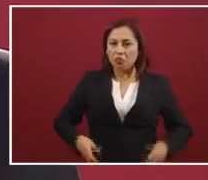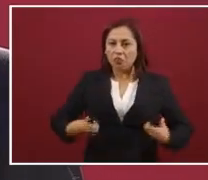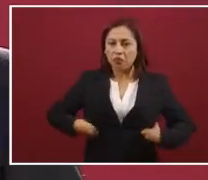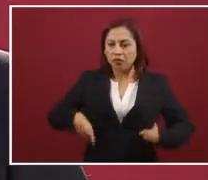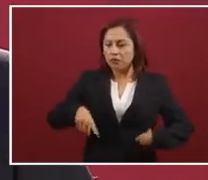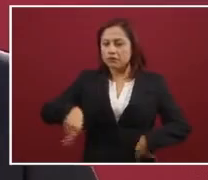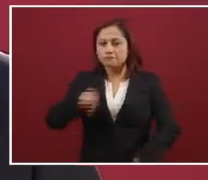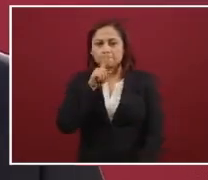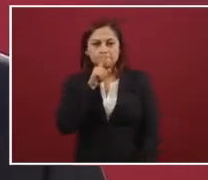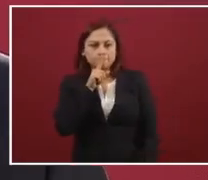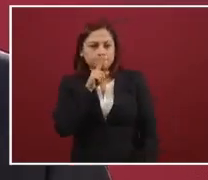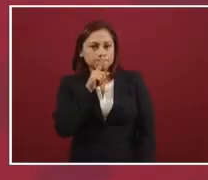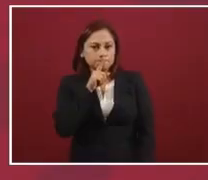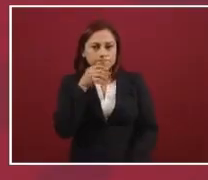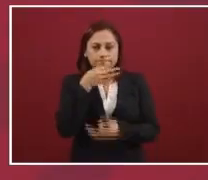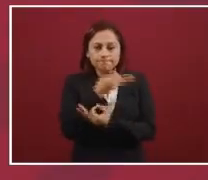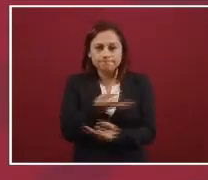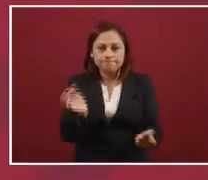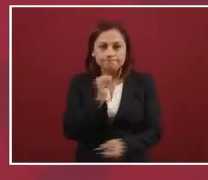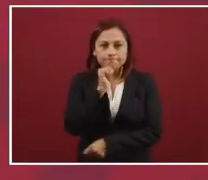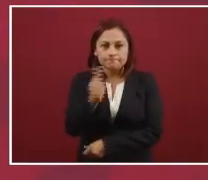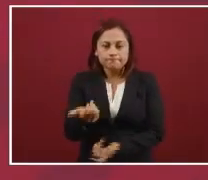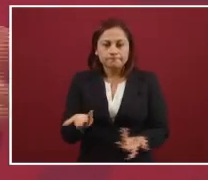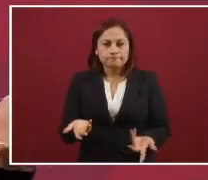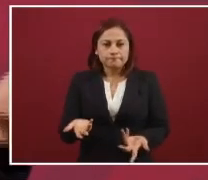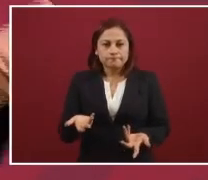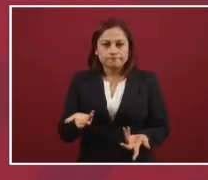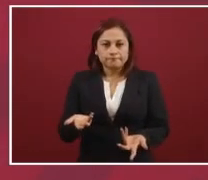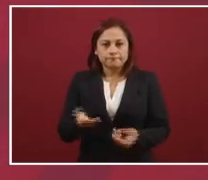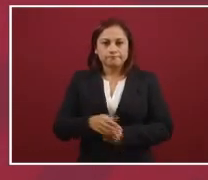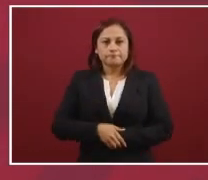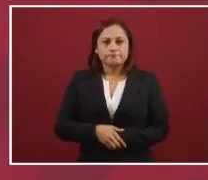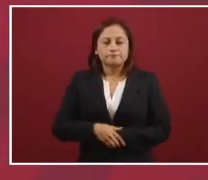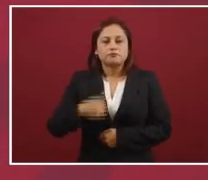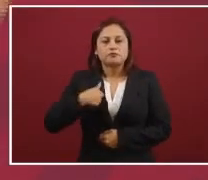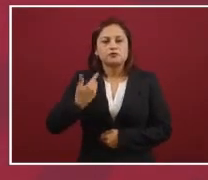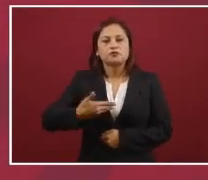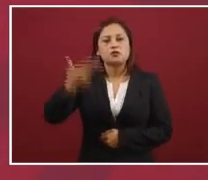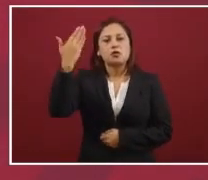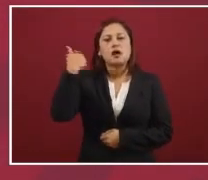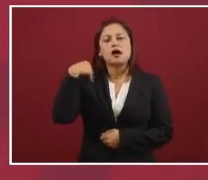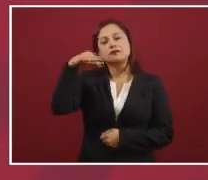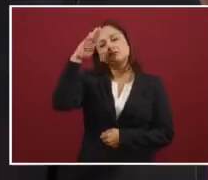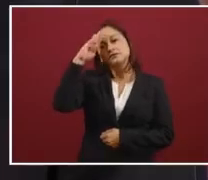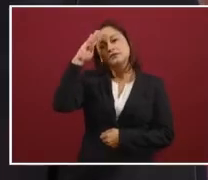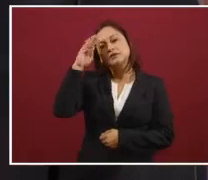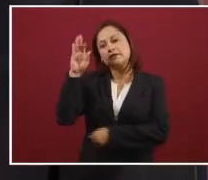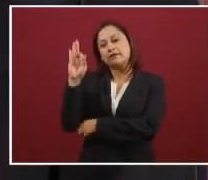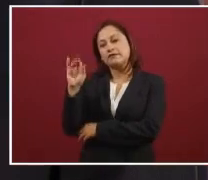Y decía yo de que era mejor el Financiero que el Financial Times.